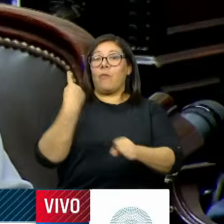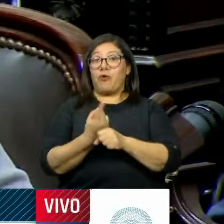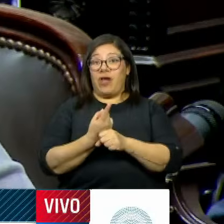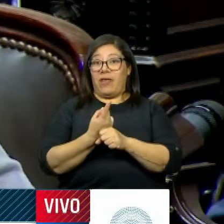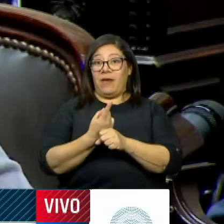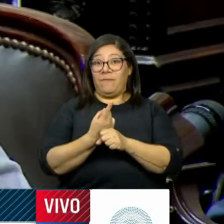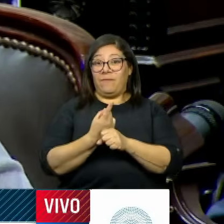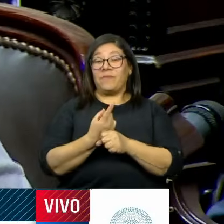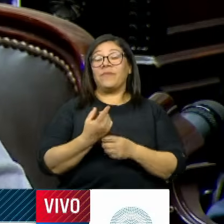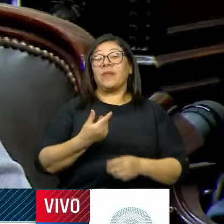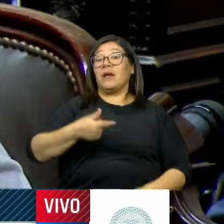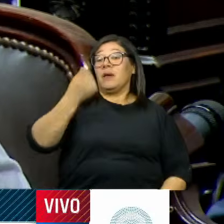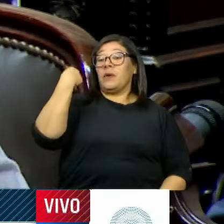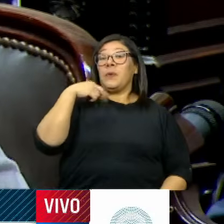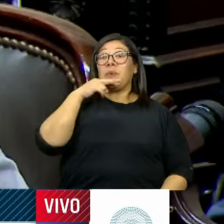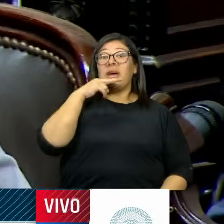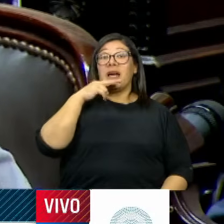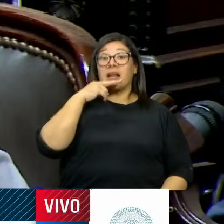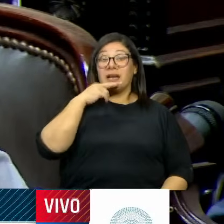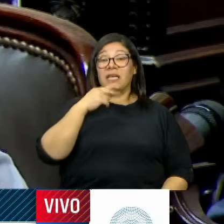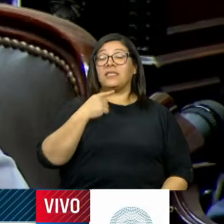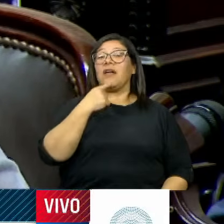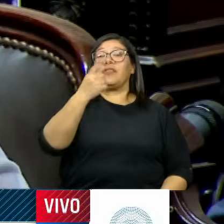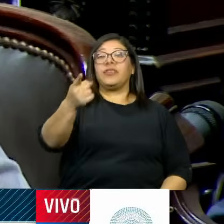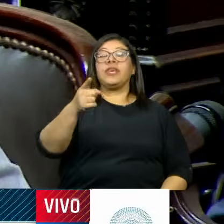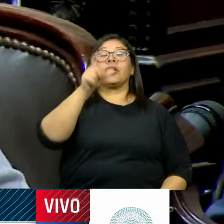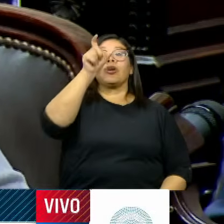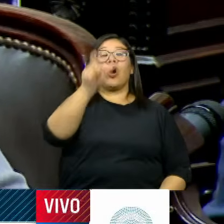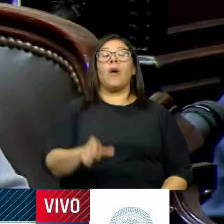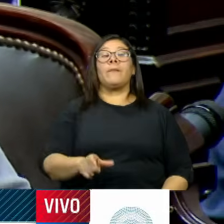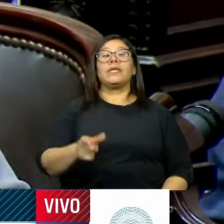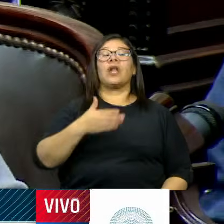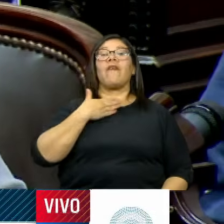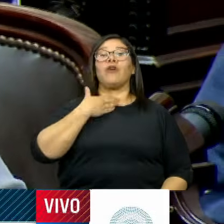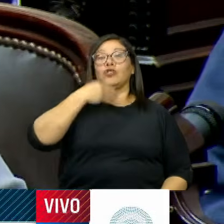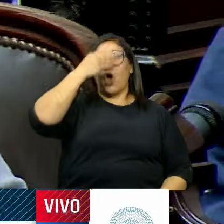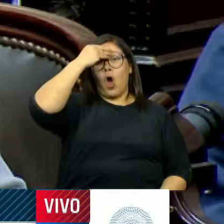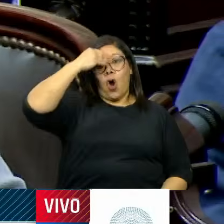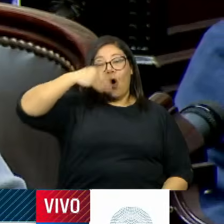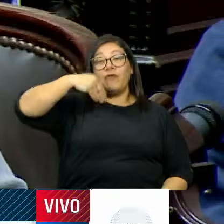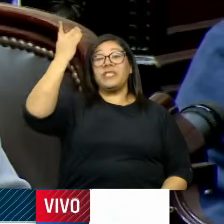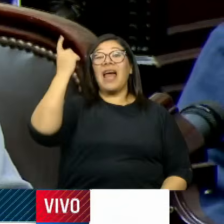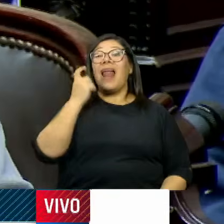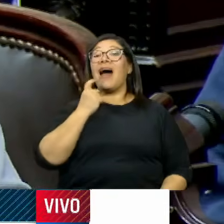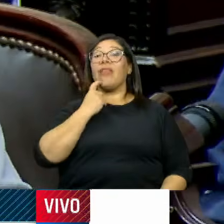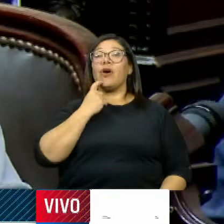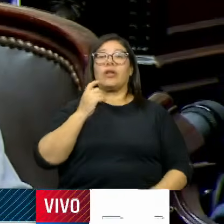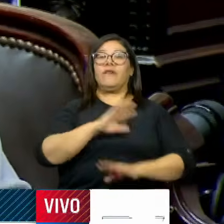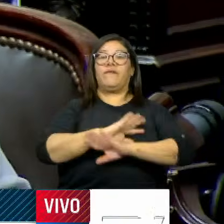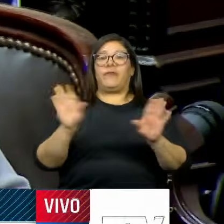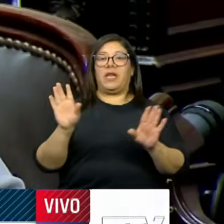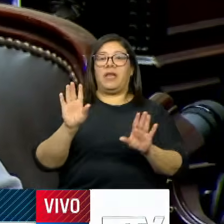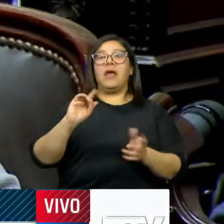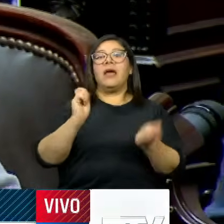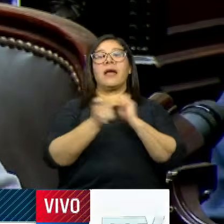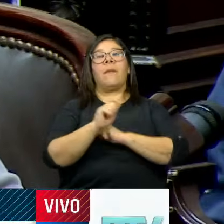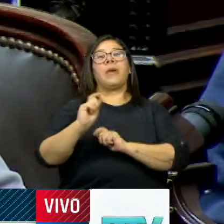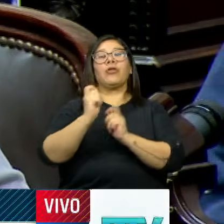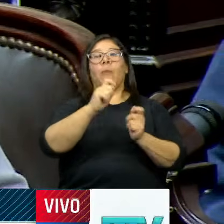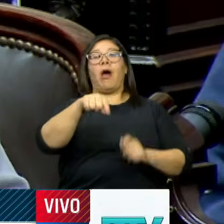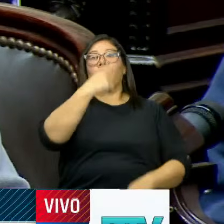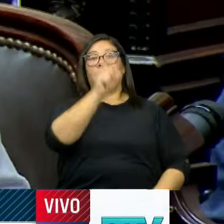un vocero. ¿Qué otra función, qué otro capital tenía Adorni en este gobierno si no era la vocería? Hoy no la cumple